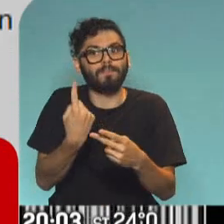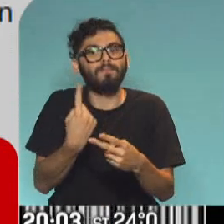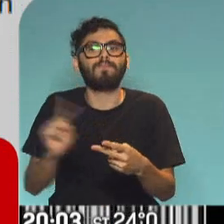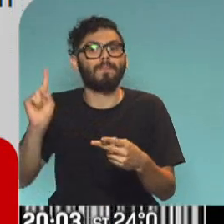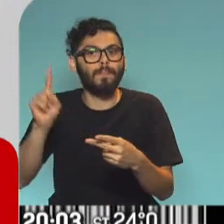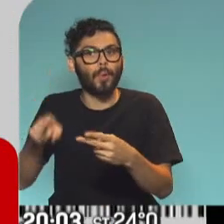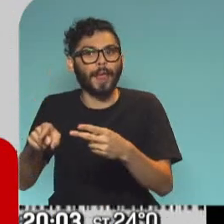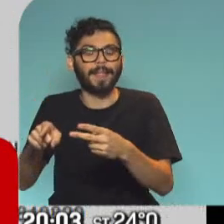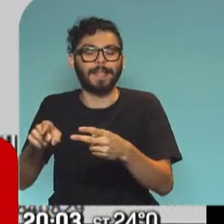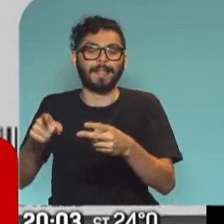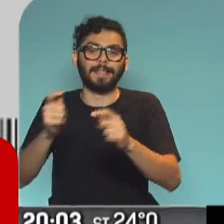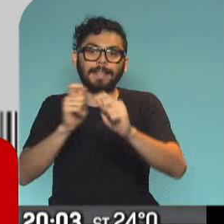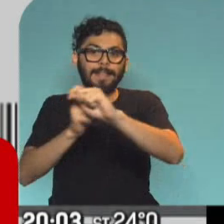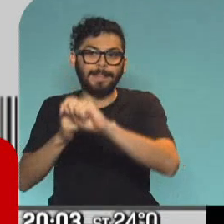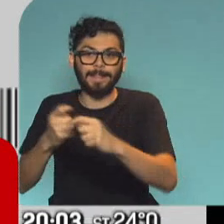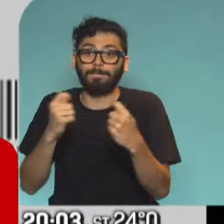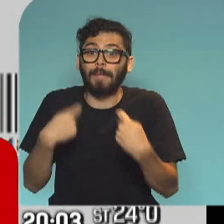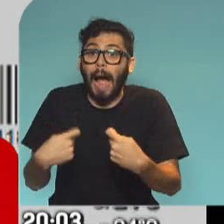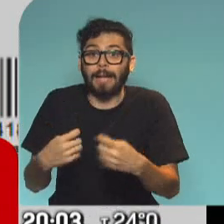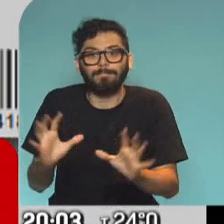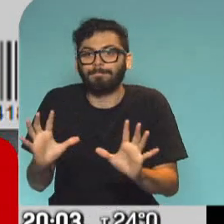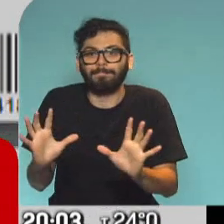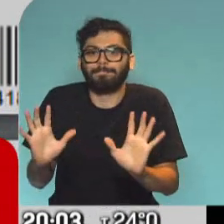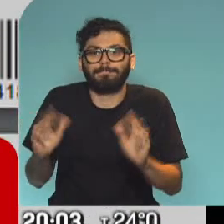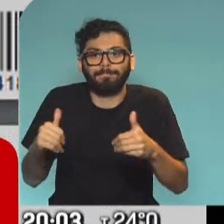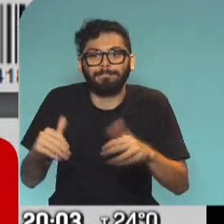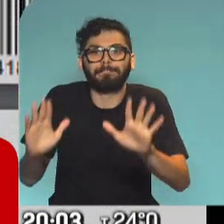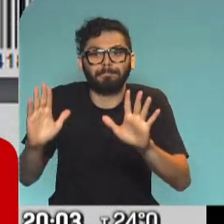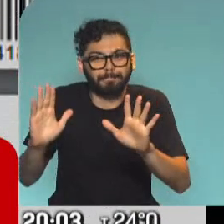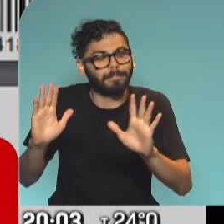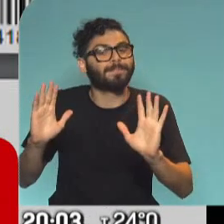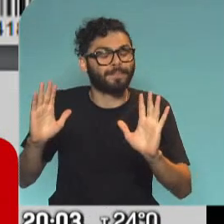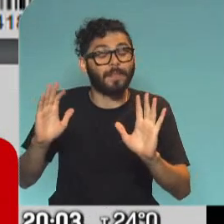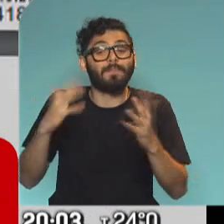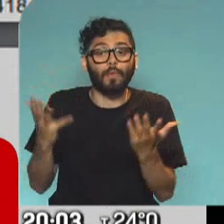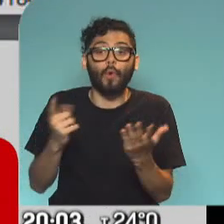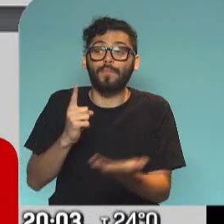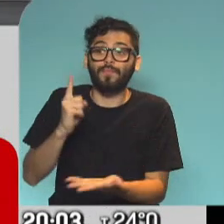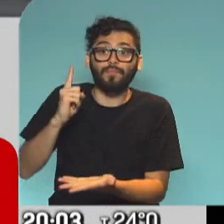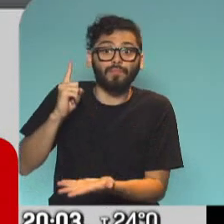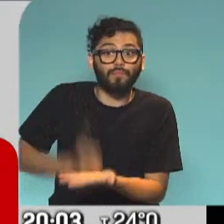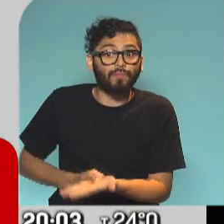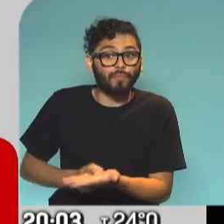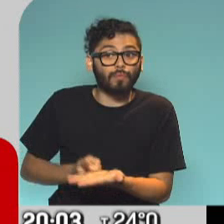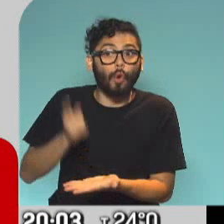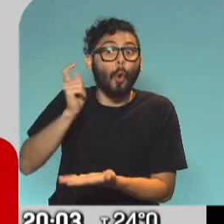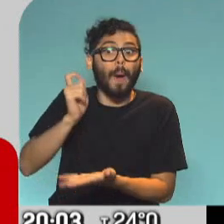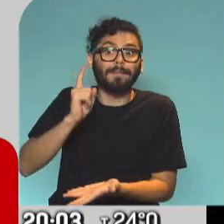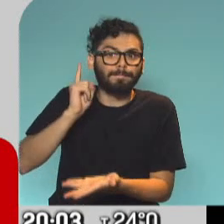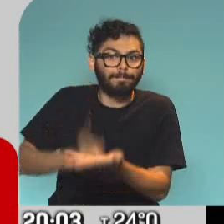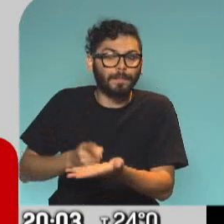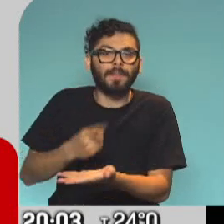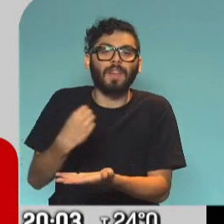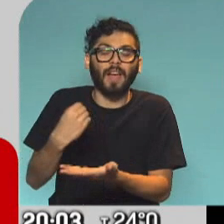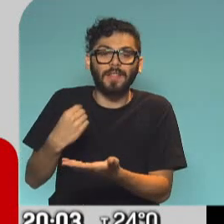esa reparación, en ese mantenimiento. Y de esta manera lo que hace el fallo es confirmar la cadena